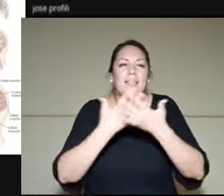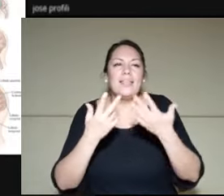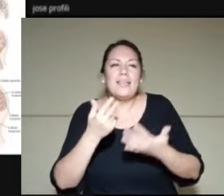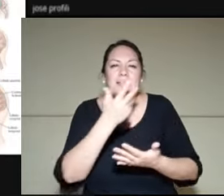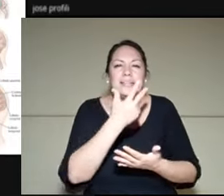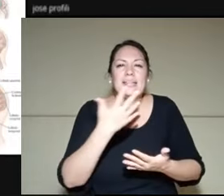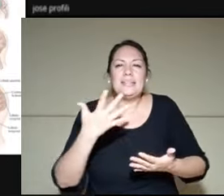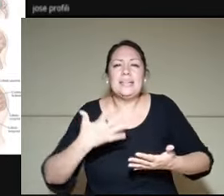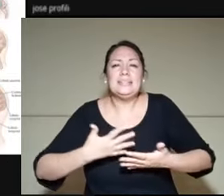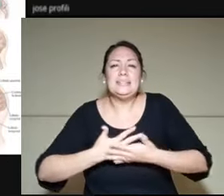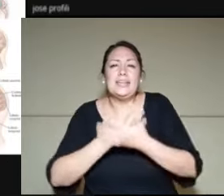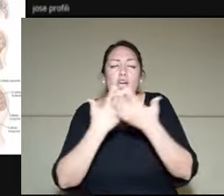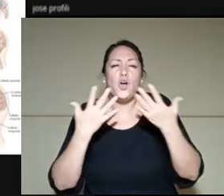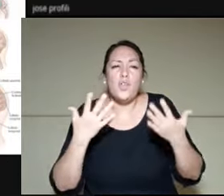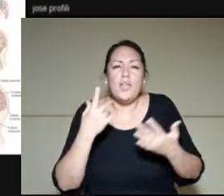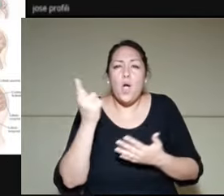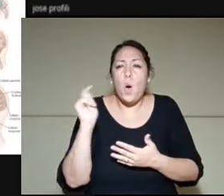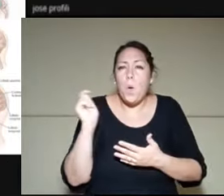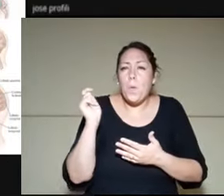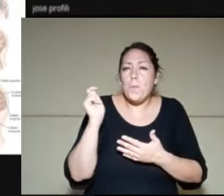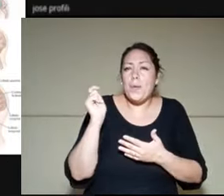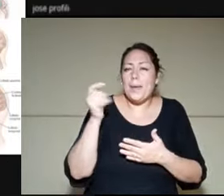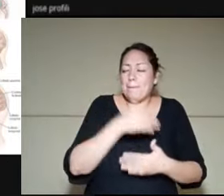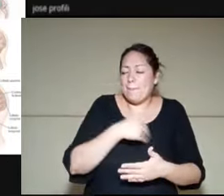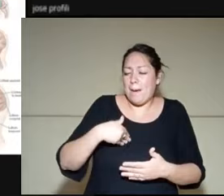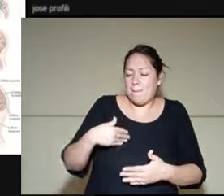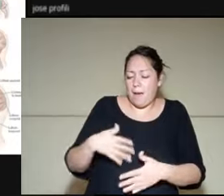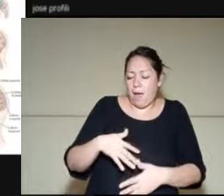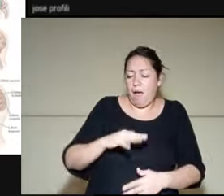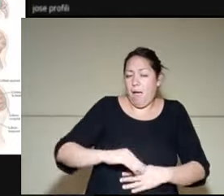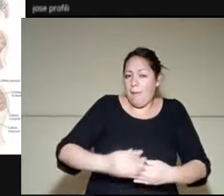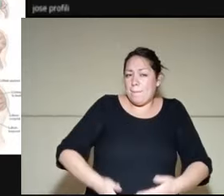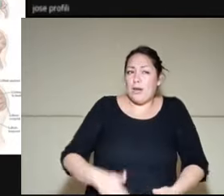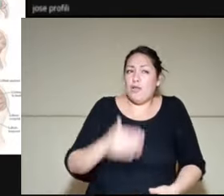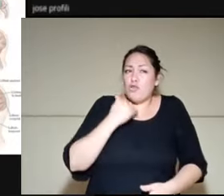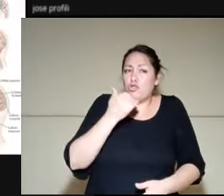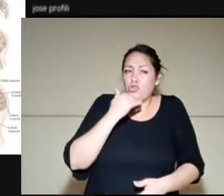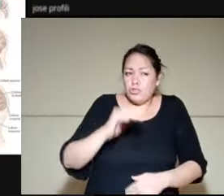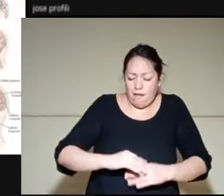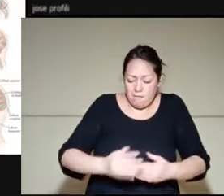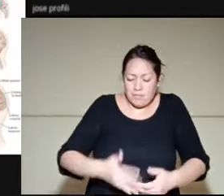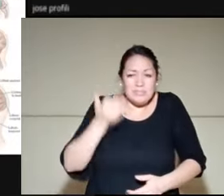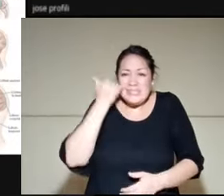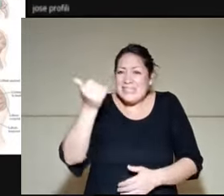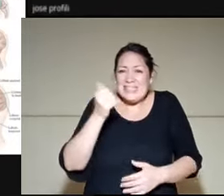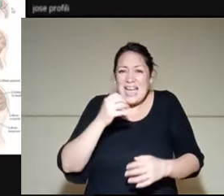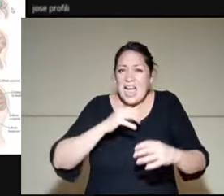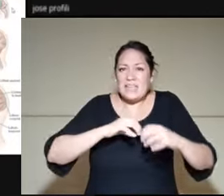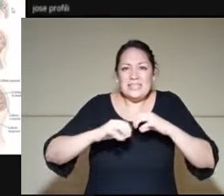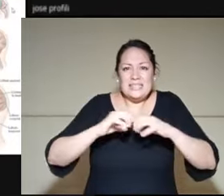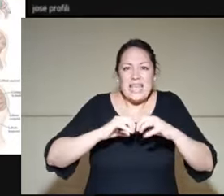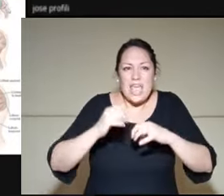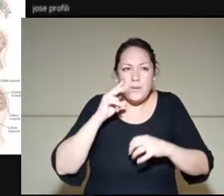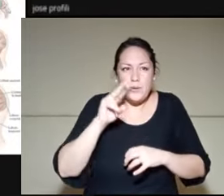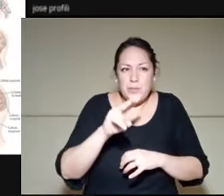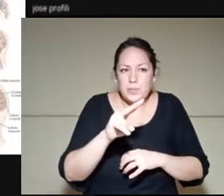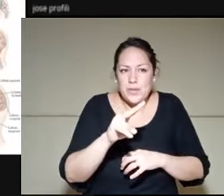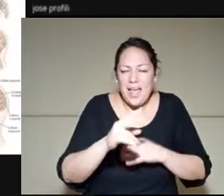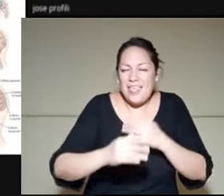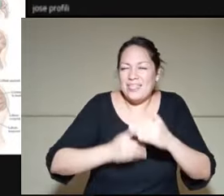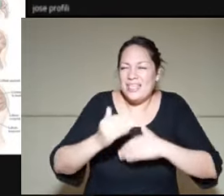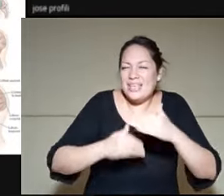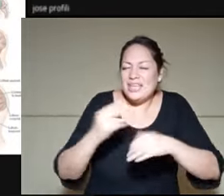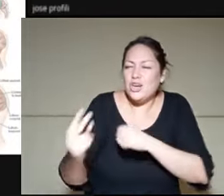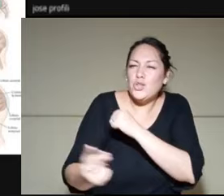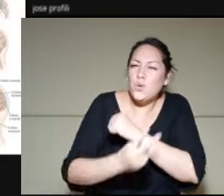días. Es un mes, todavía ni sabe que está embarazada. A veces la mujer. Por eso hay que cuidar